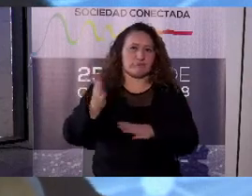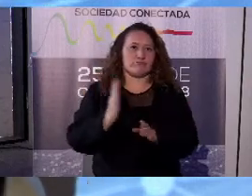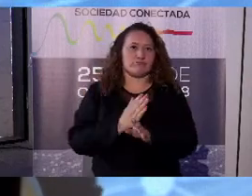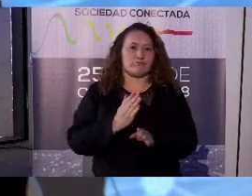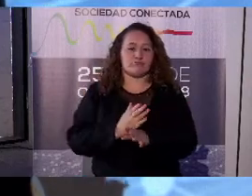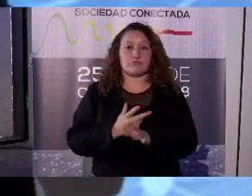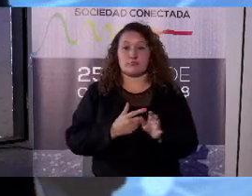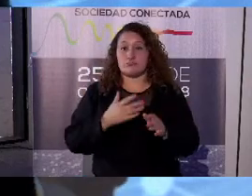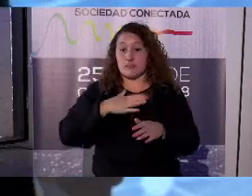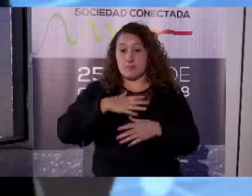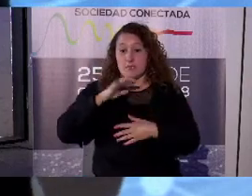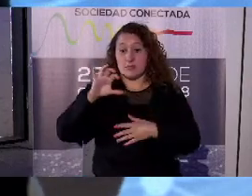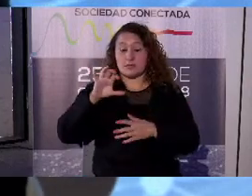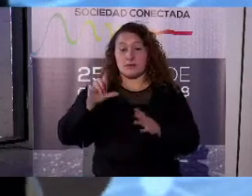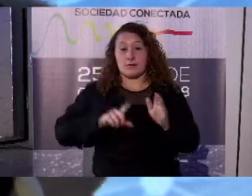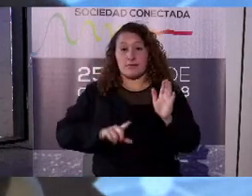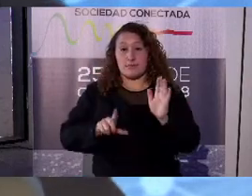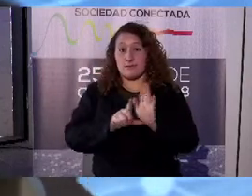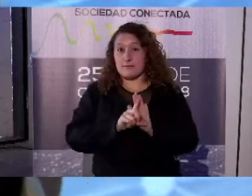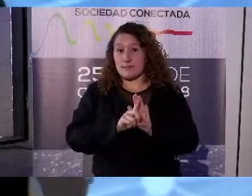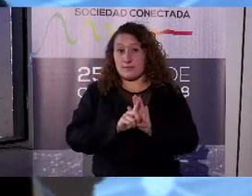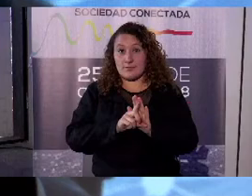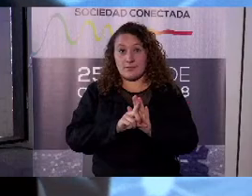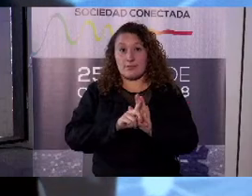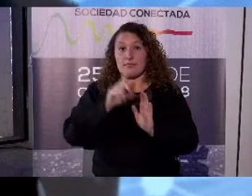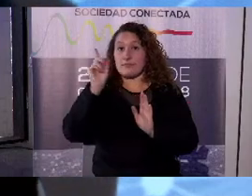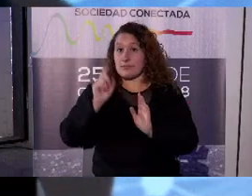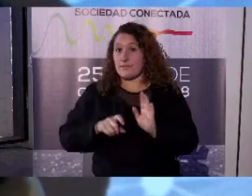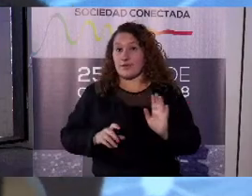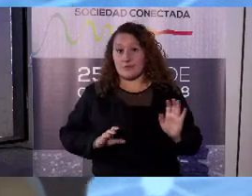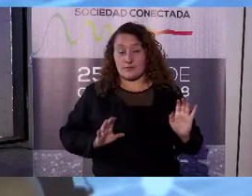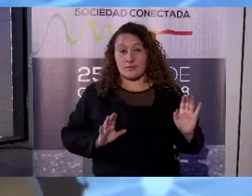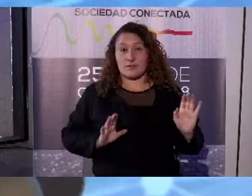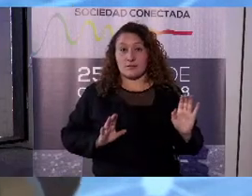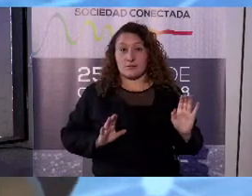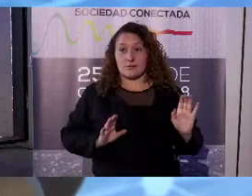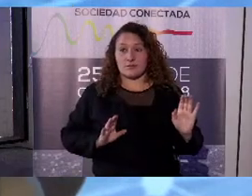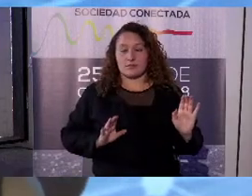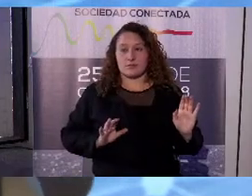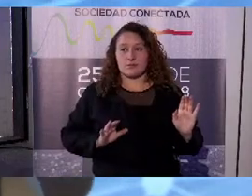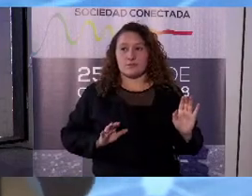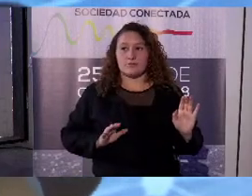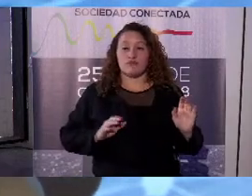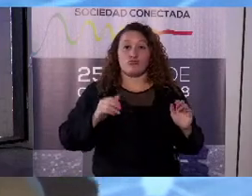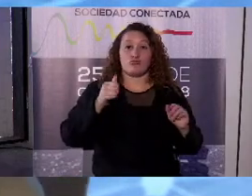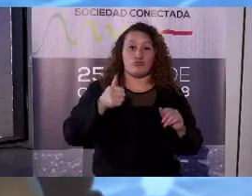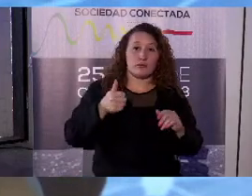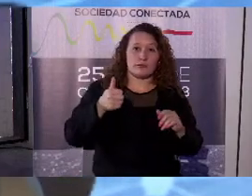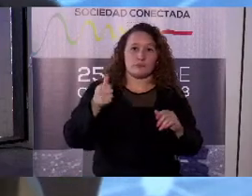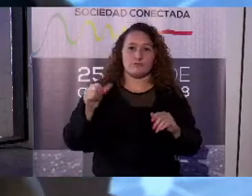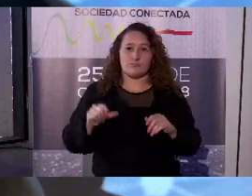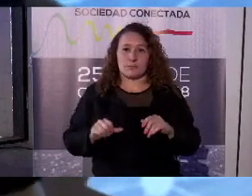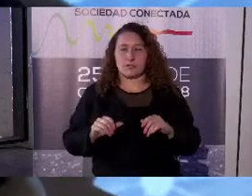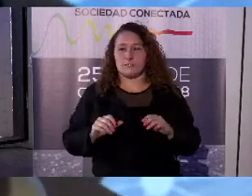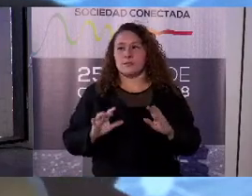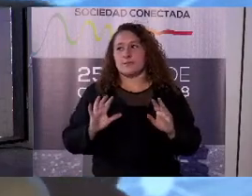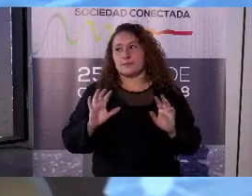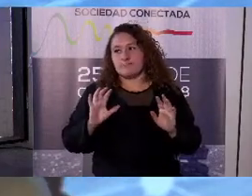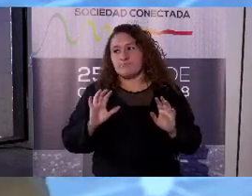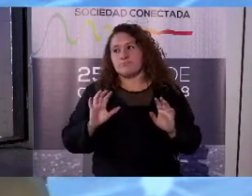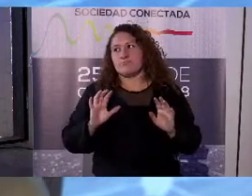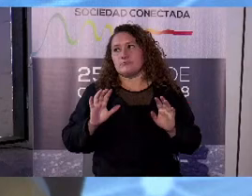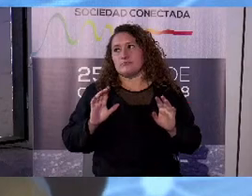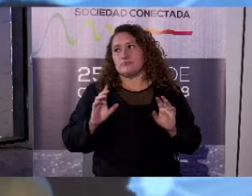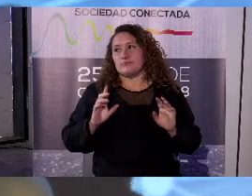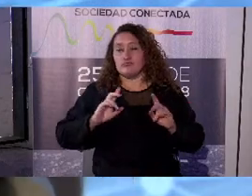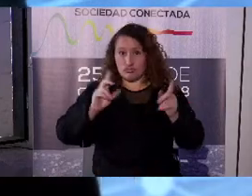país es ley sí y debo cumplirlo lo bueno y lo malo insisto debemos esto no